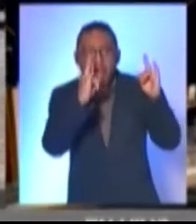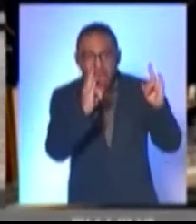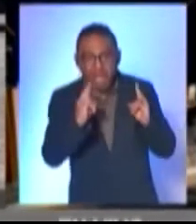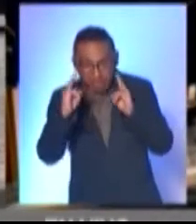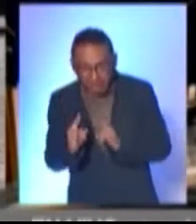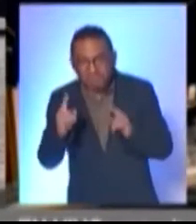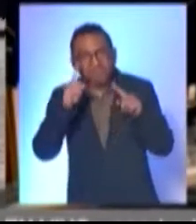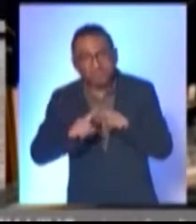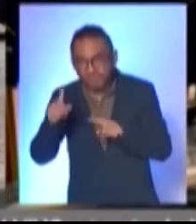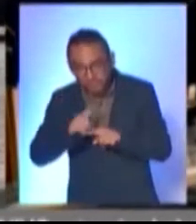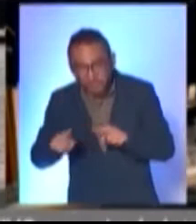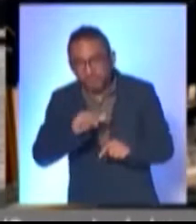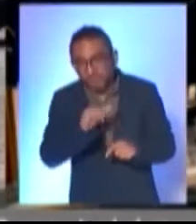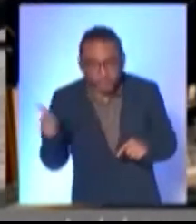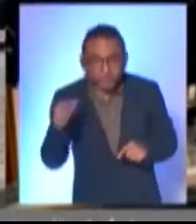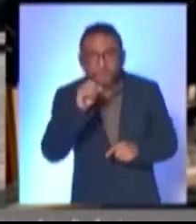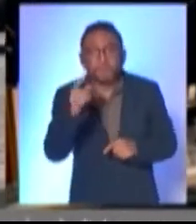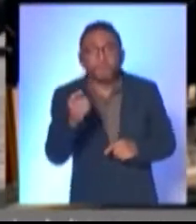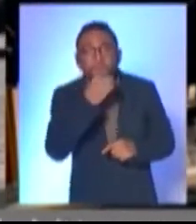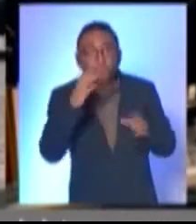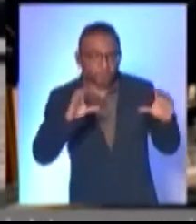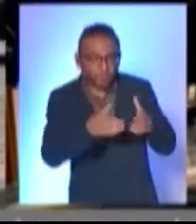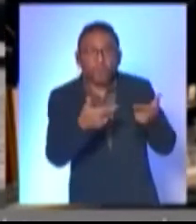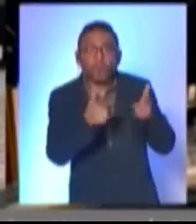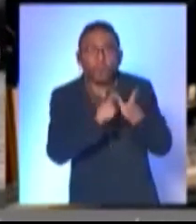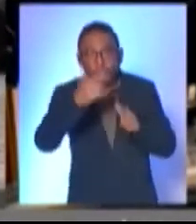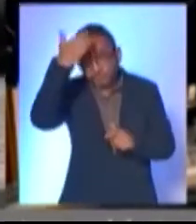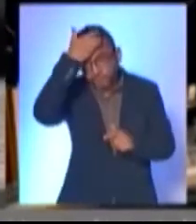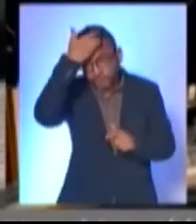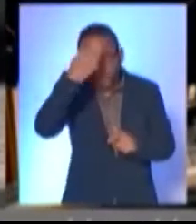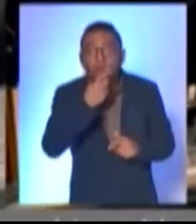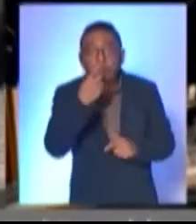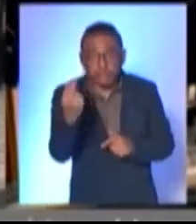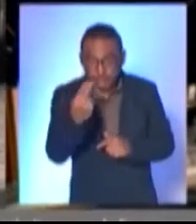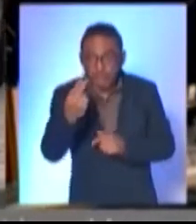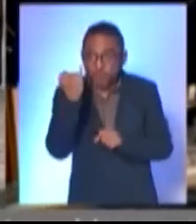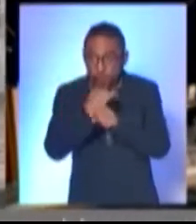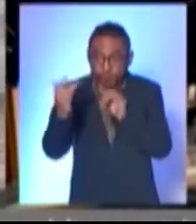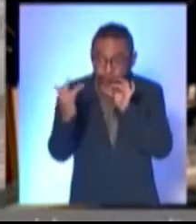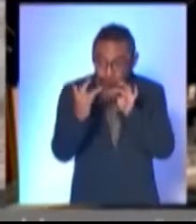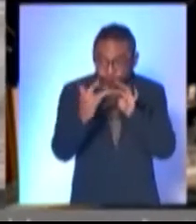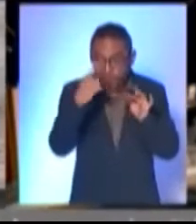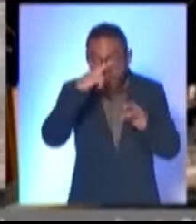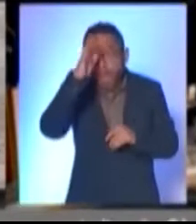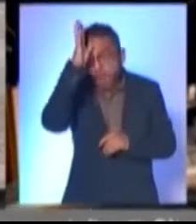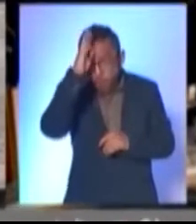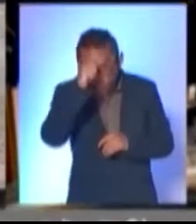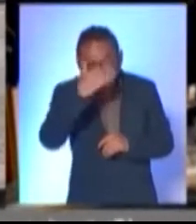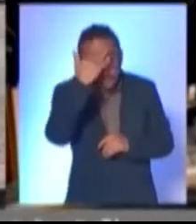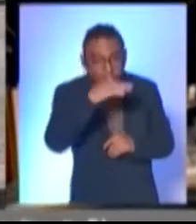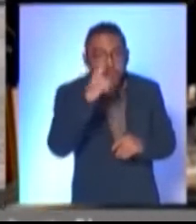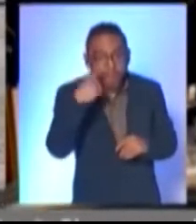particulares. Por su parte, el Colegio de Enfermeras pidió comunicación directa y formar parte también de los acuerdos, particularmente para no exponer